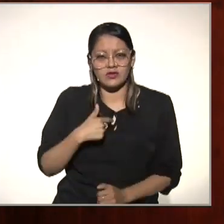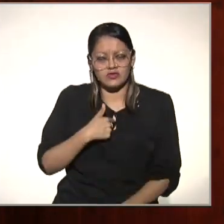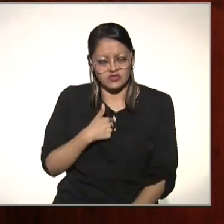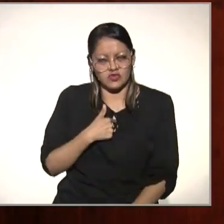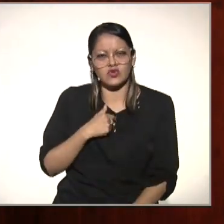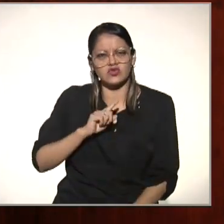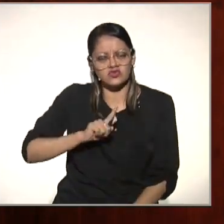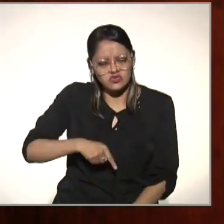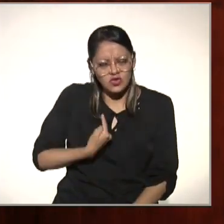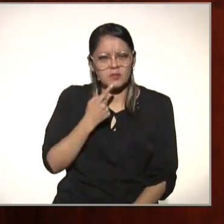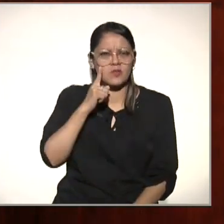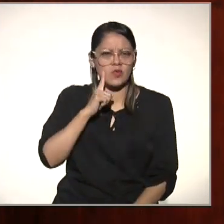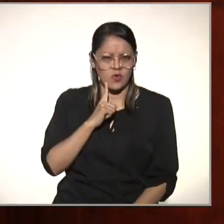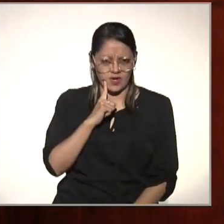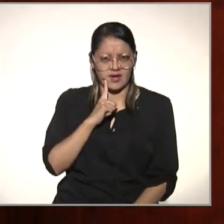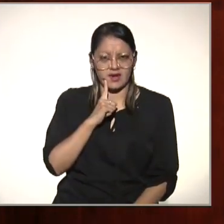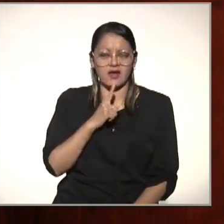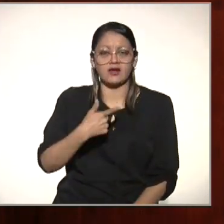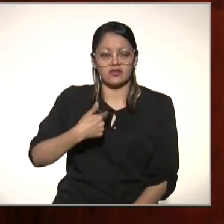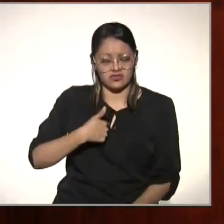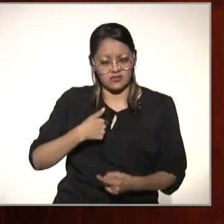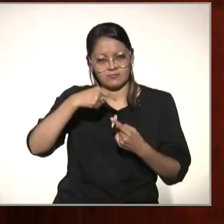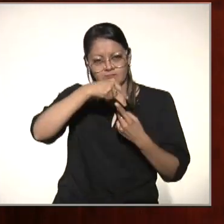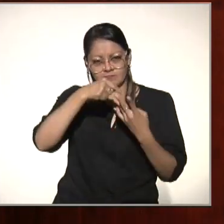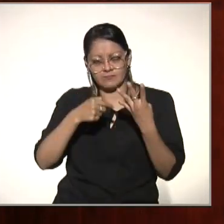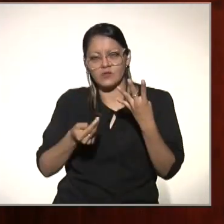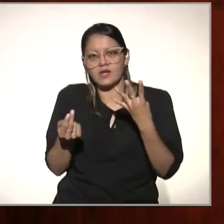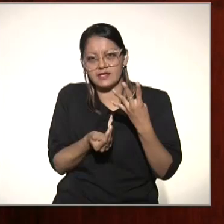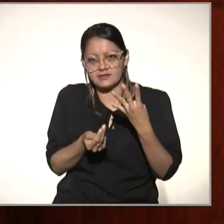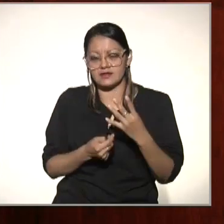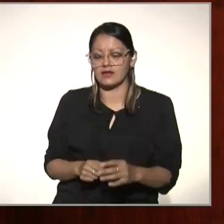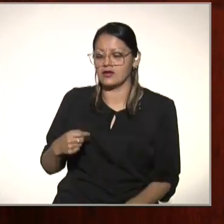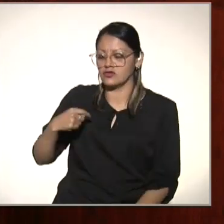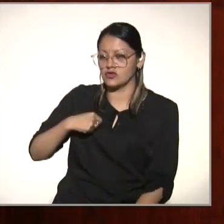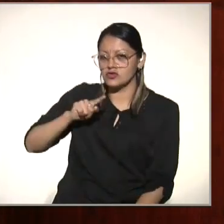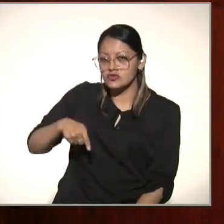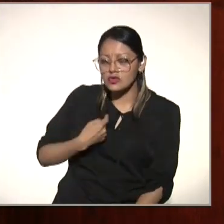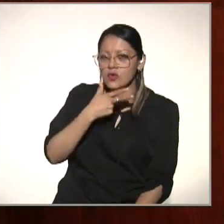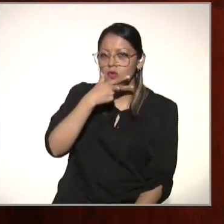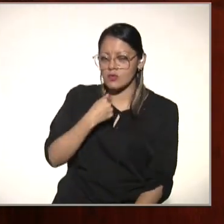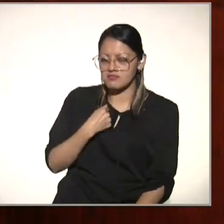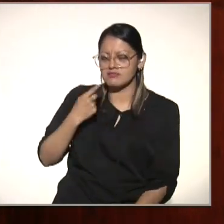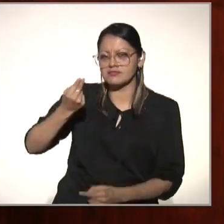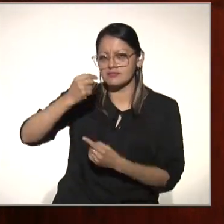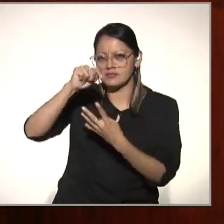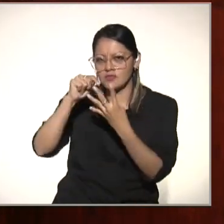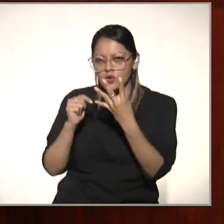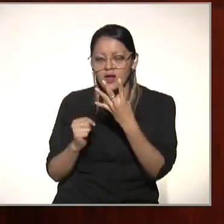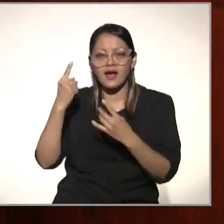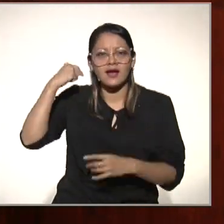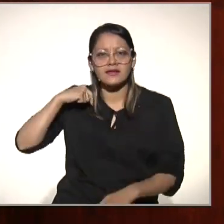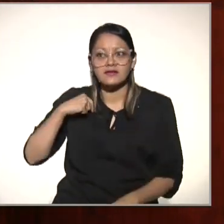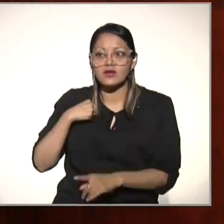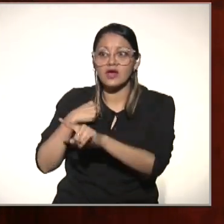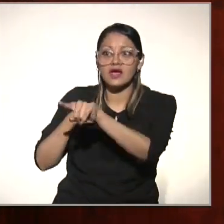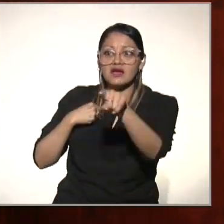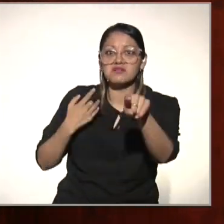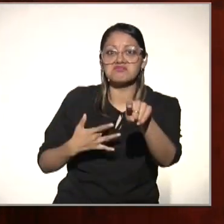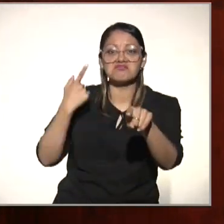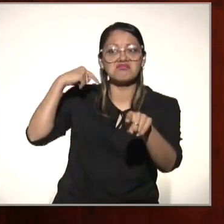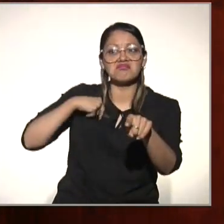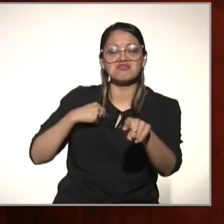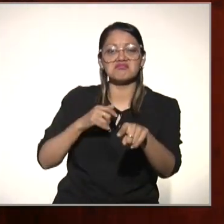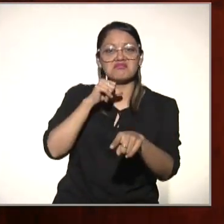en yo soy mujer y me toca seguir todo esto, o yo soy hombre y me toca seguir todo esto, más coraje siento de quien no lo hace.